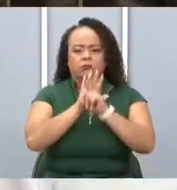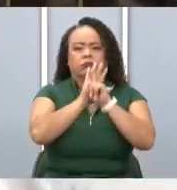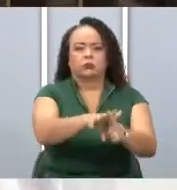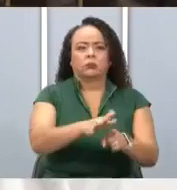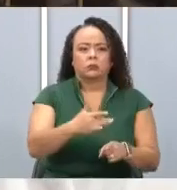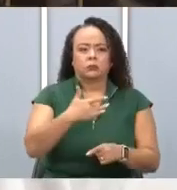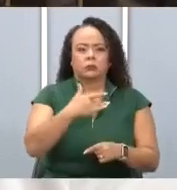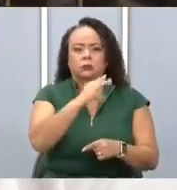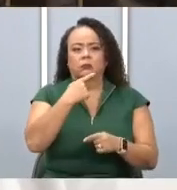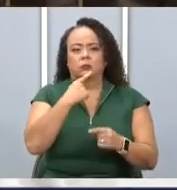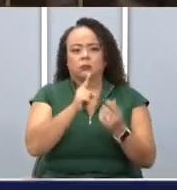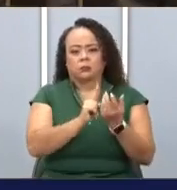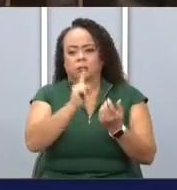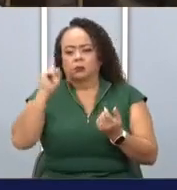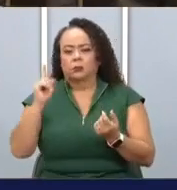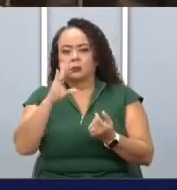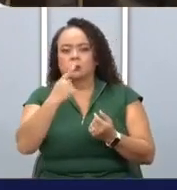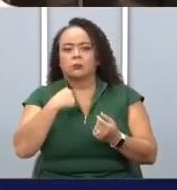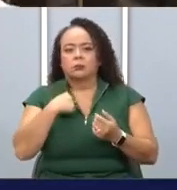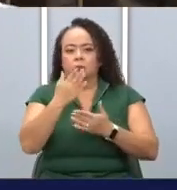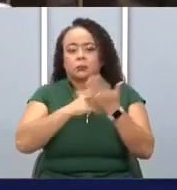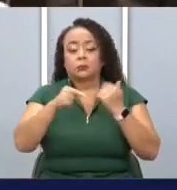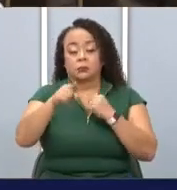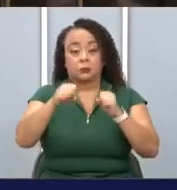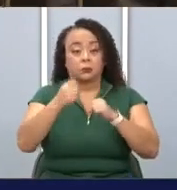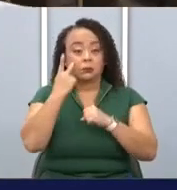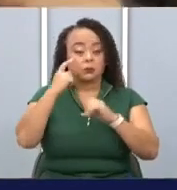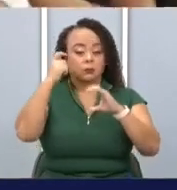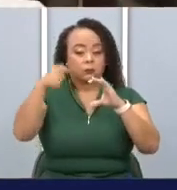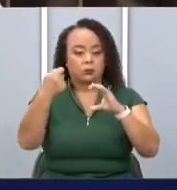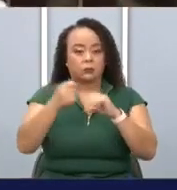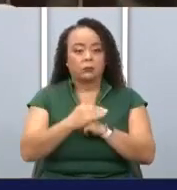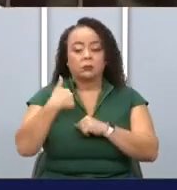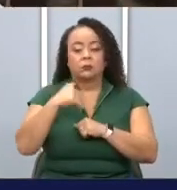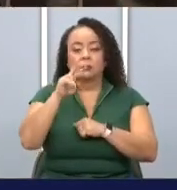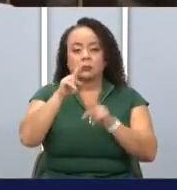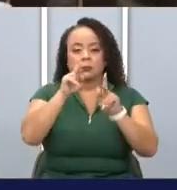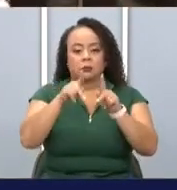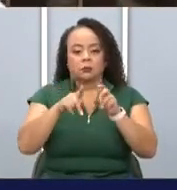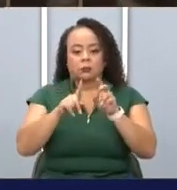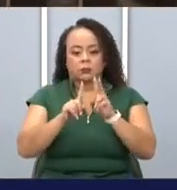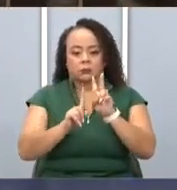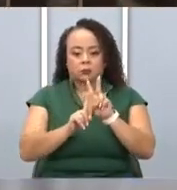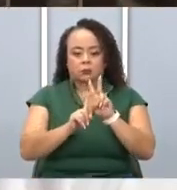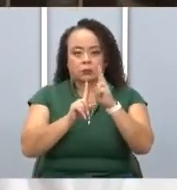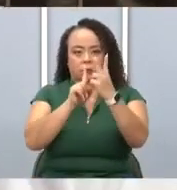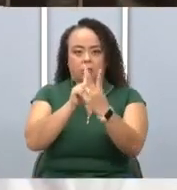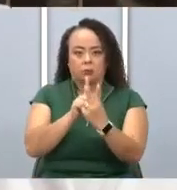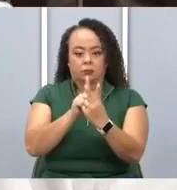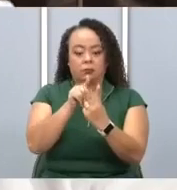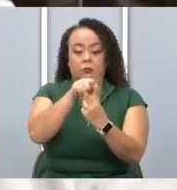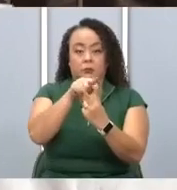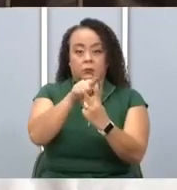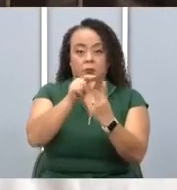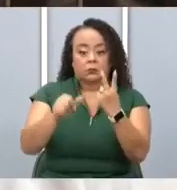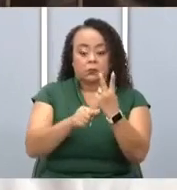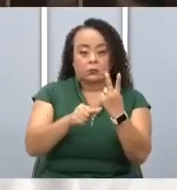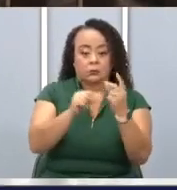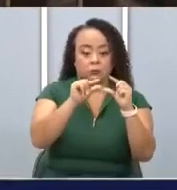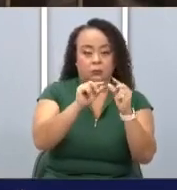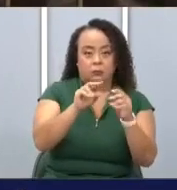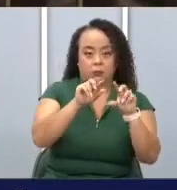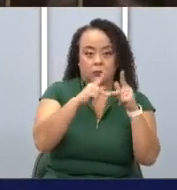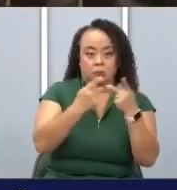me toca, me dice que me aparte, me dice algunas cosas. Usted puede ver en el video que incluso hay dos personas delante mío, que una es la asistente de fracción y otros son